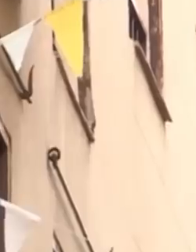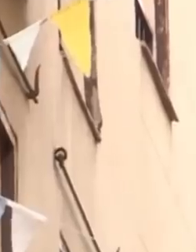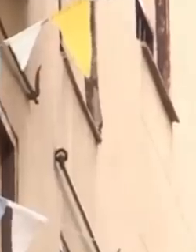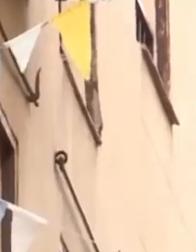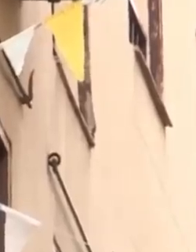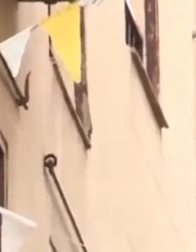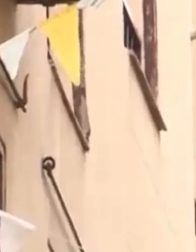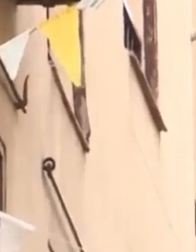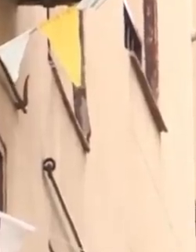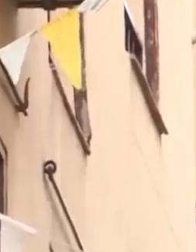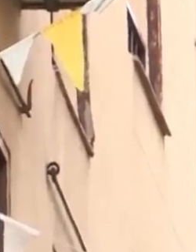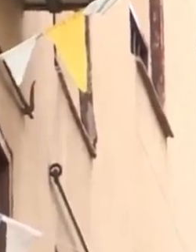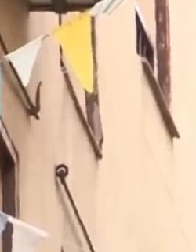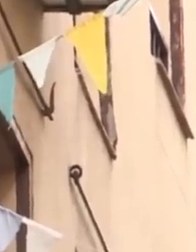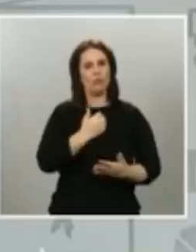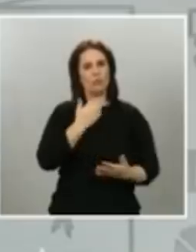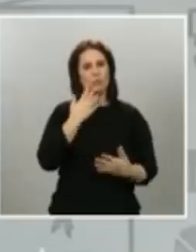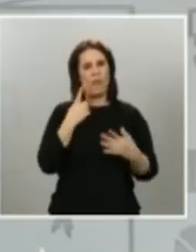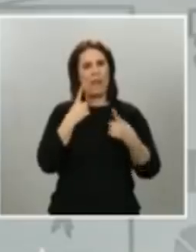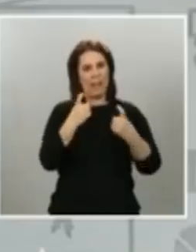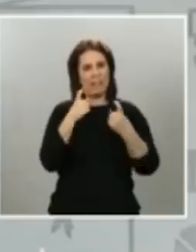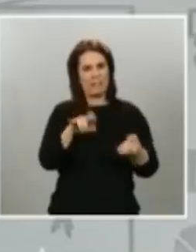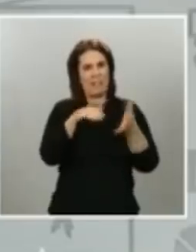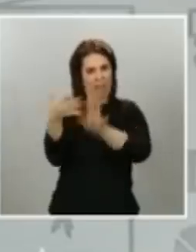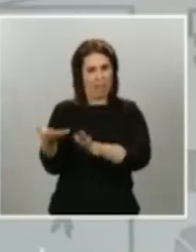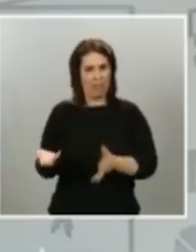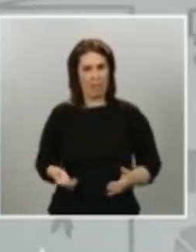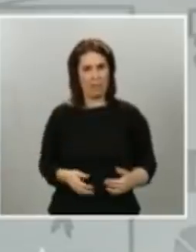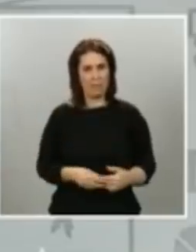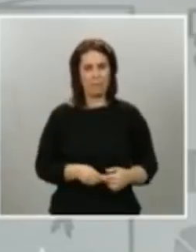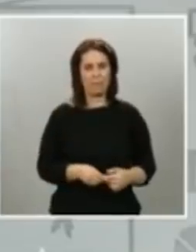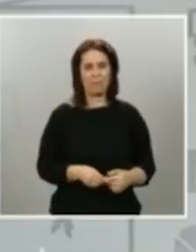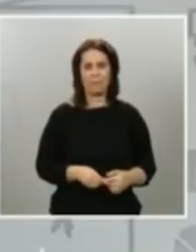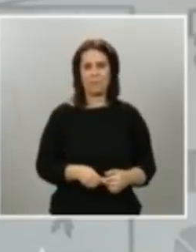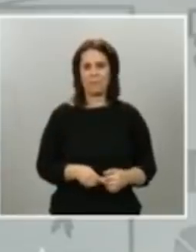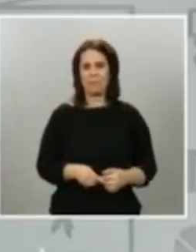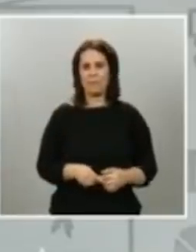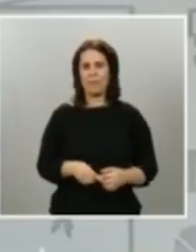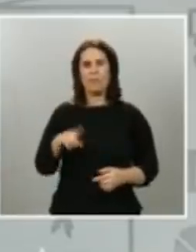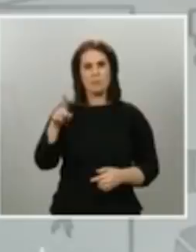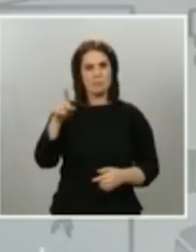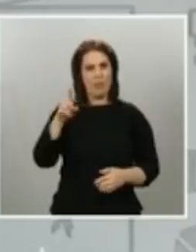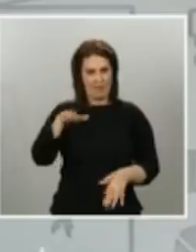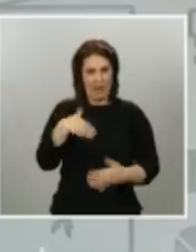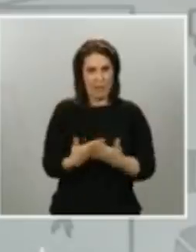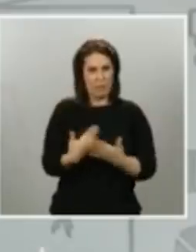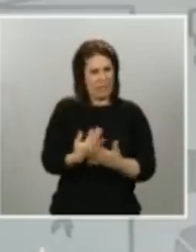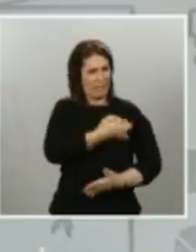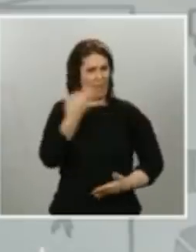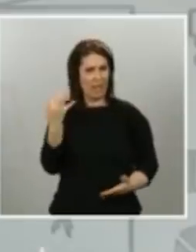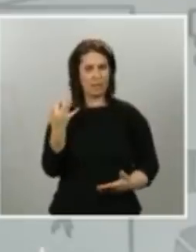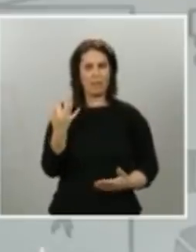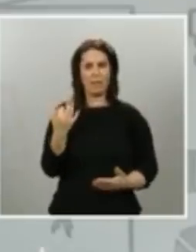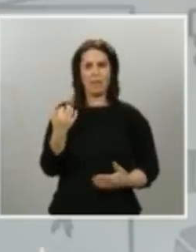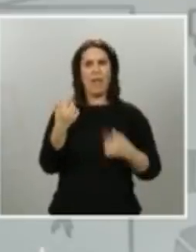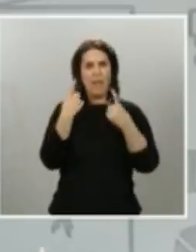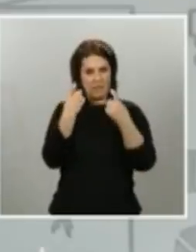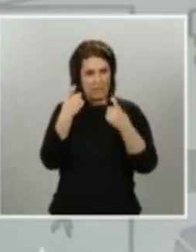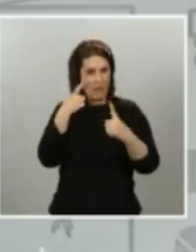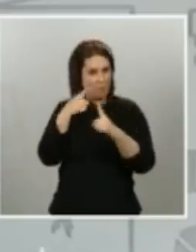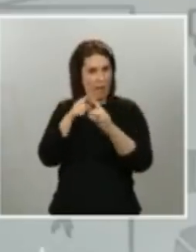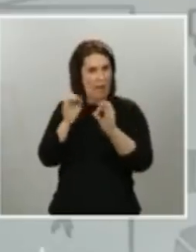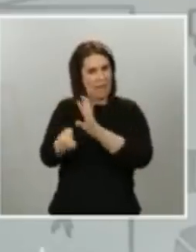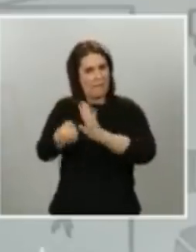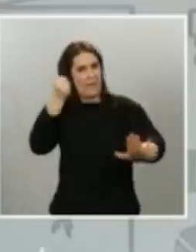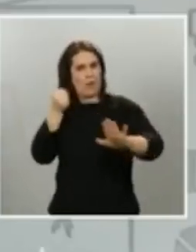ocurriendo en españa pedro sánchez nos confesaba el sábado que no tiene un plan b que su único plan es mantenernos encerrados en